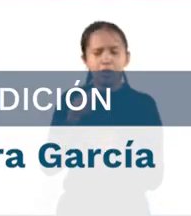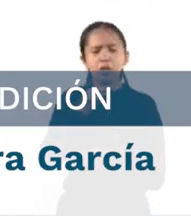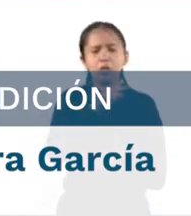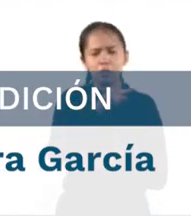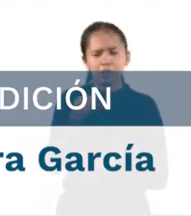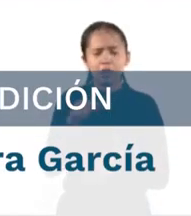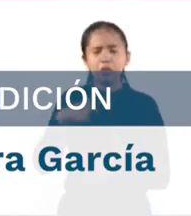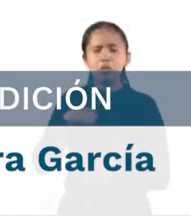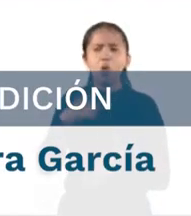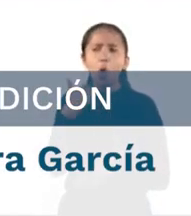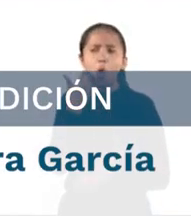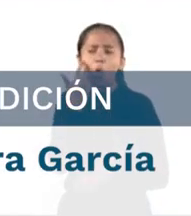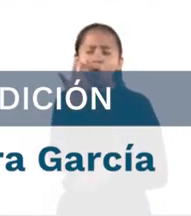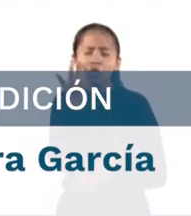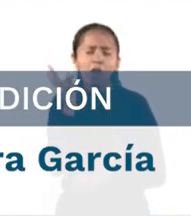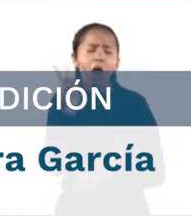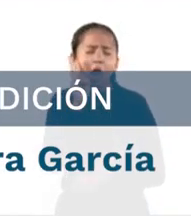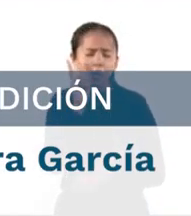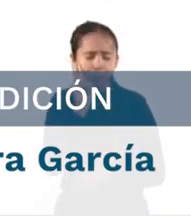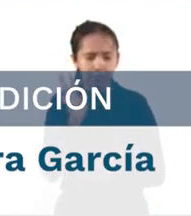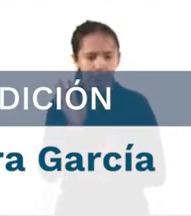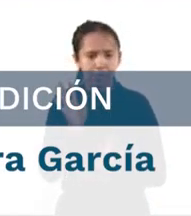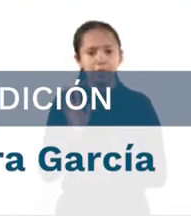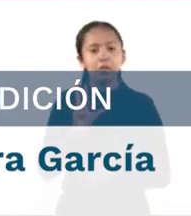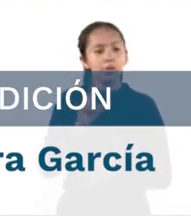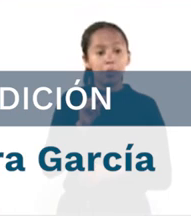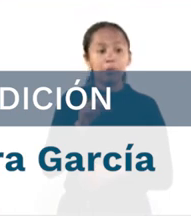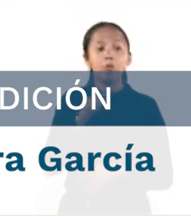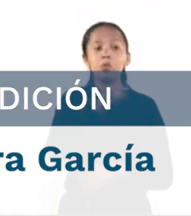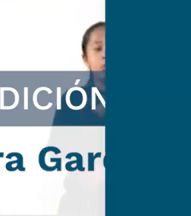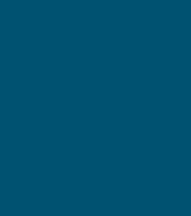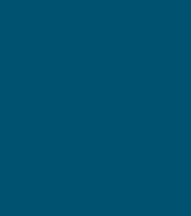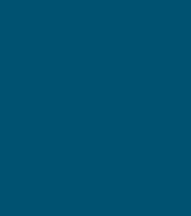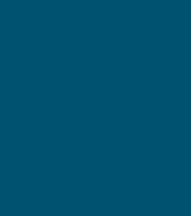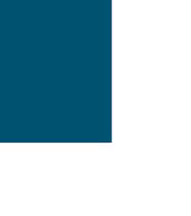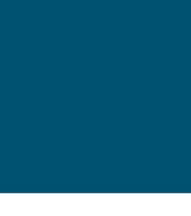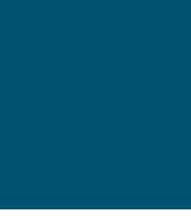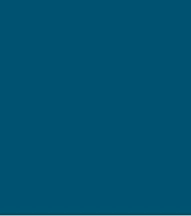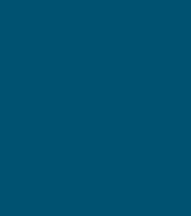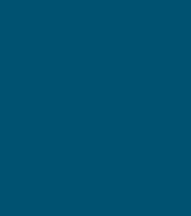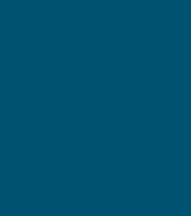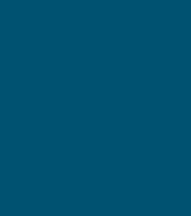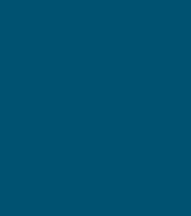vayan a decir quiero esto, van a decir yo voy a hacerlo.